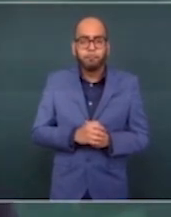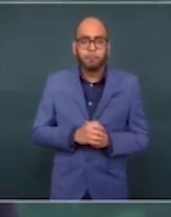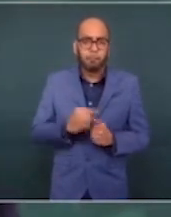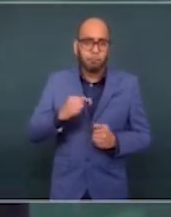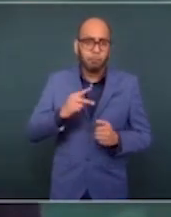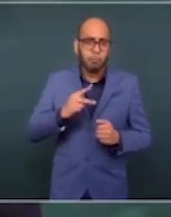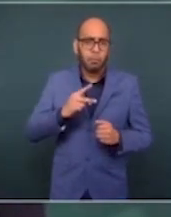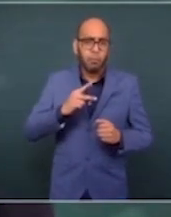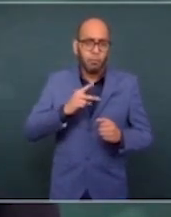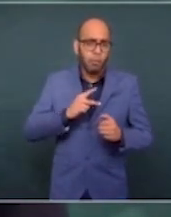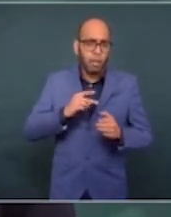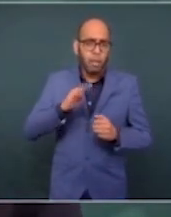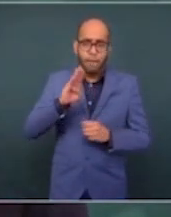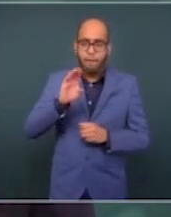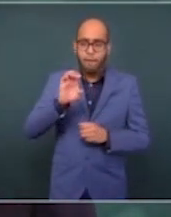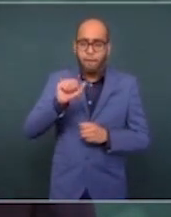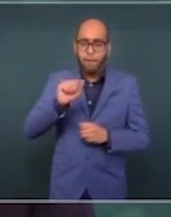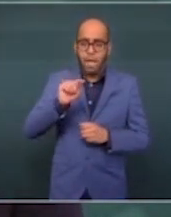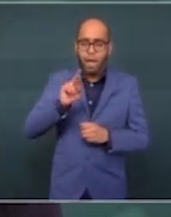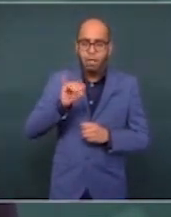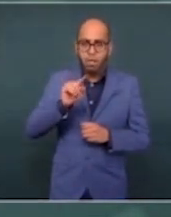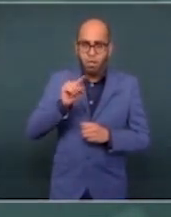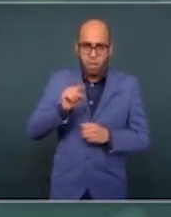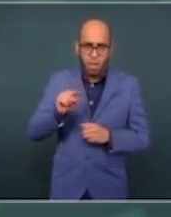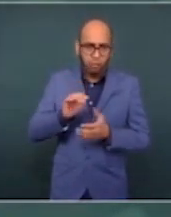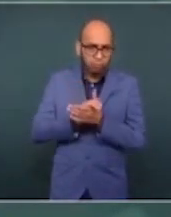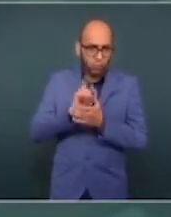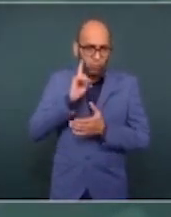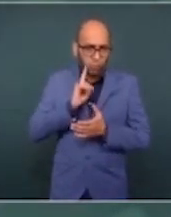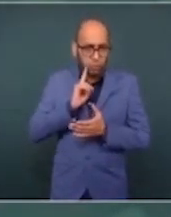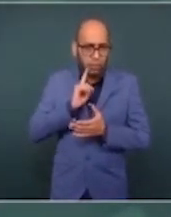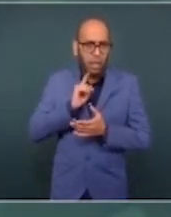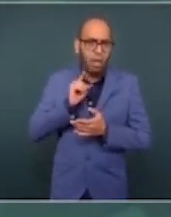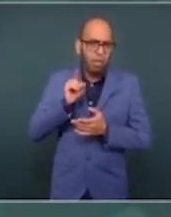Beatriz es una mujer con criterio,